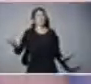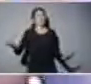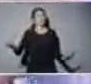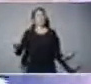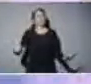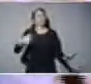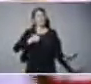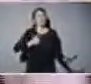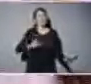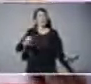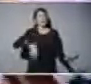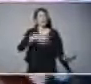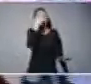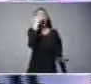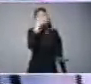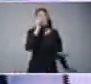valores, yo también soy